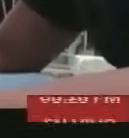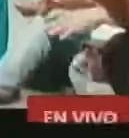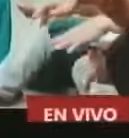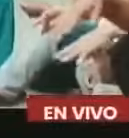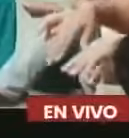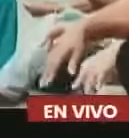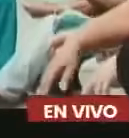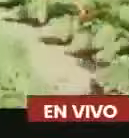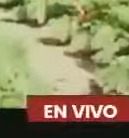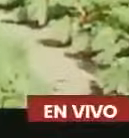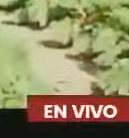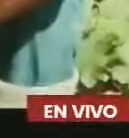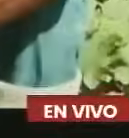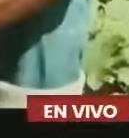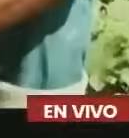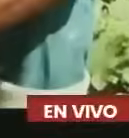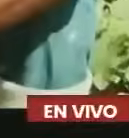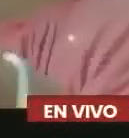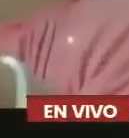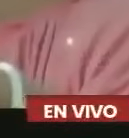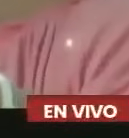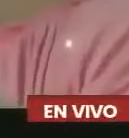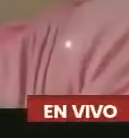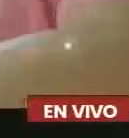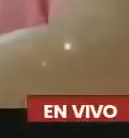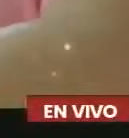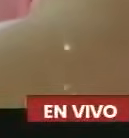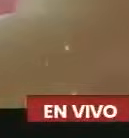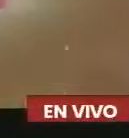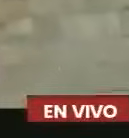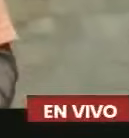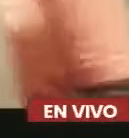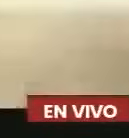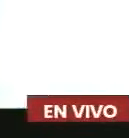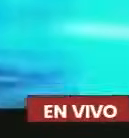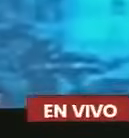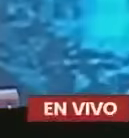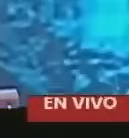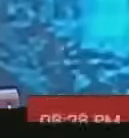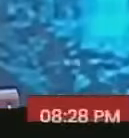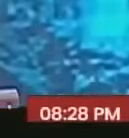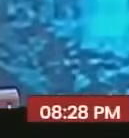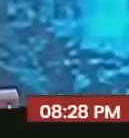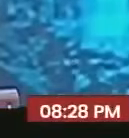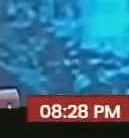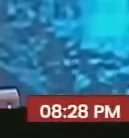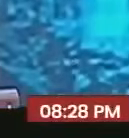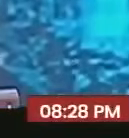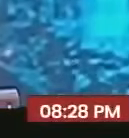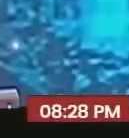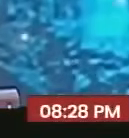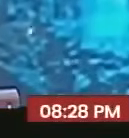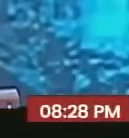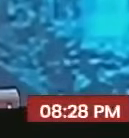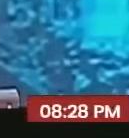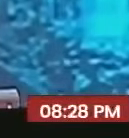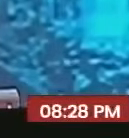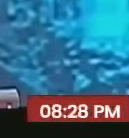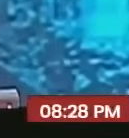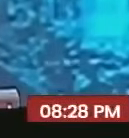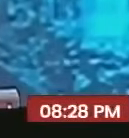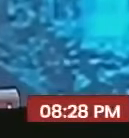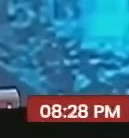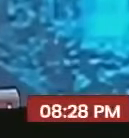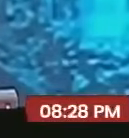Y yo hoy agrego, con el permiso de ustedes, un quinto consenso. Y con ese quinto consenso llamo a nuestro pueblo